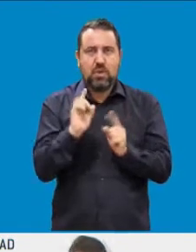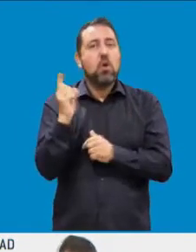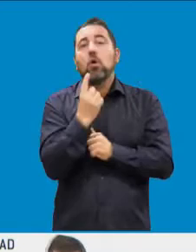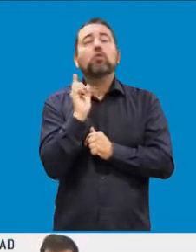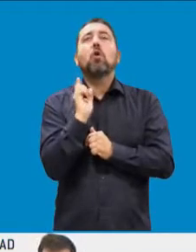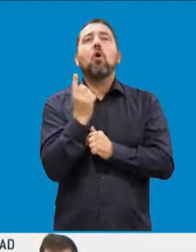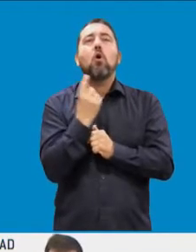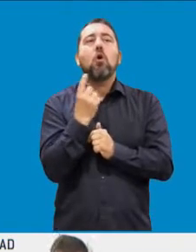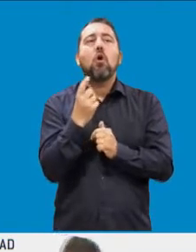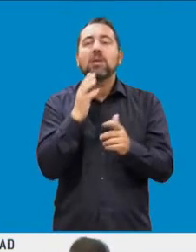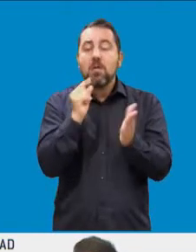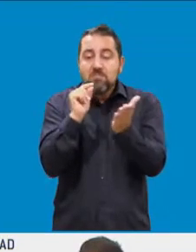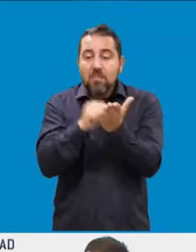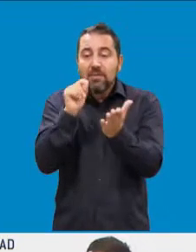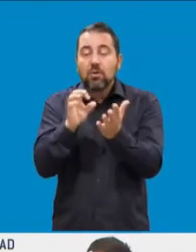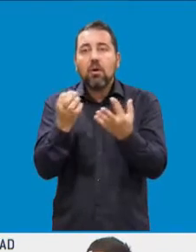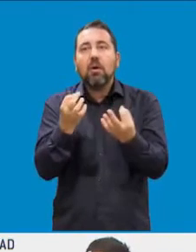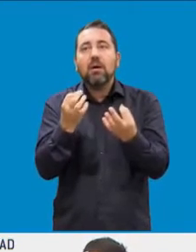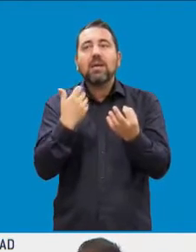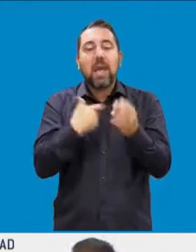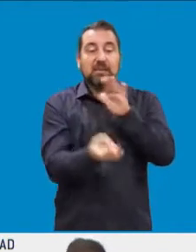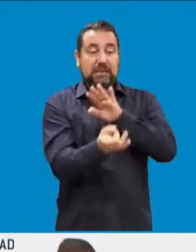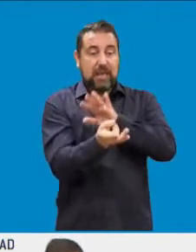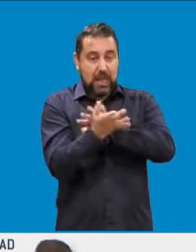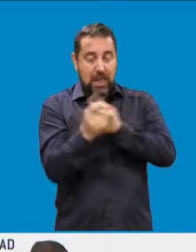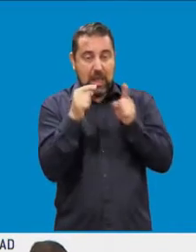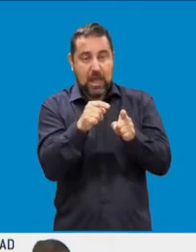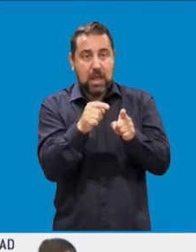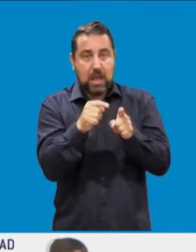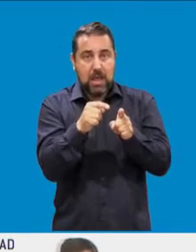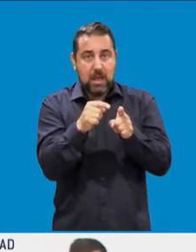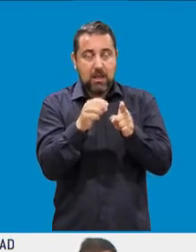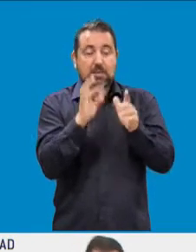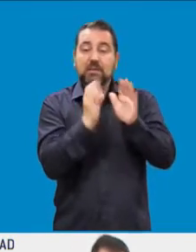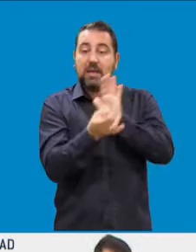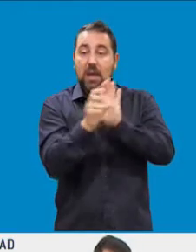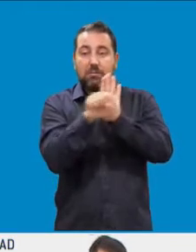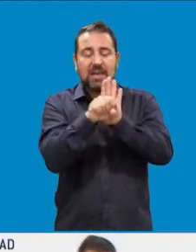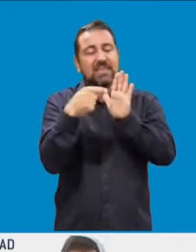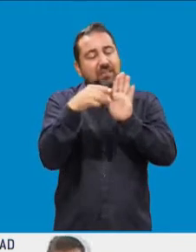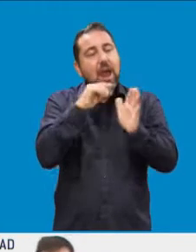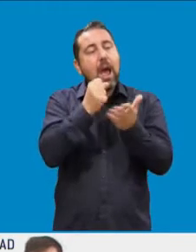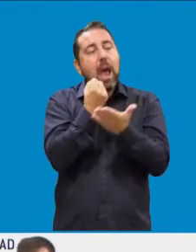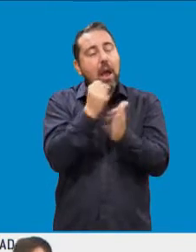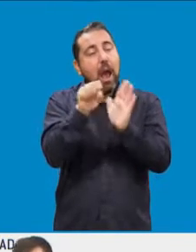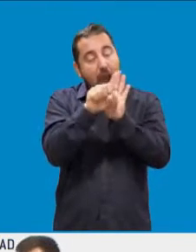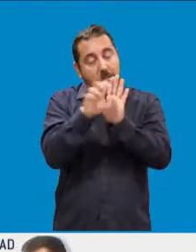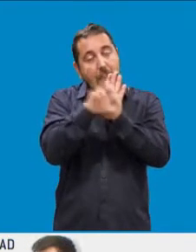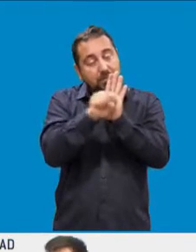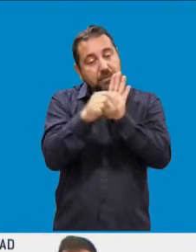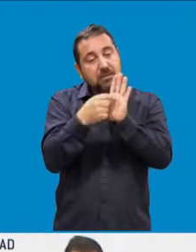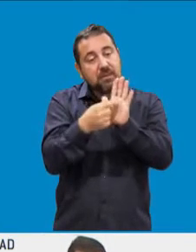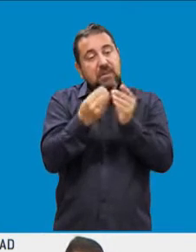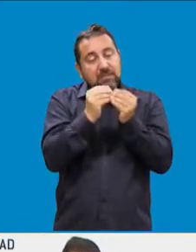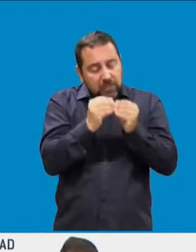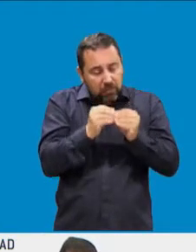principio, no solo desde el momento en el que se crean,